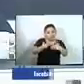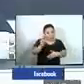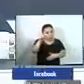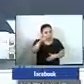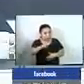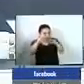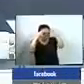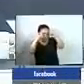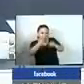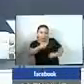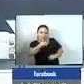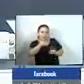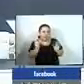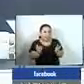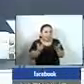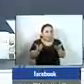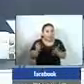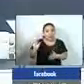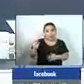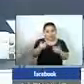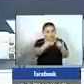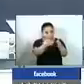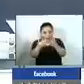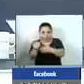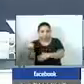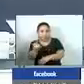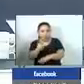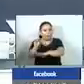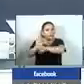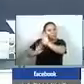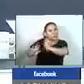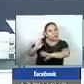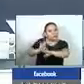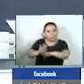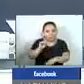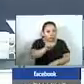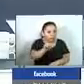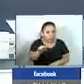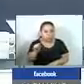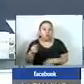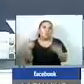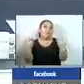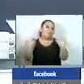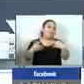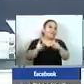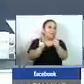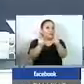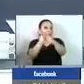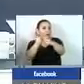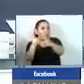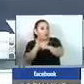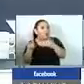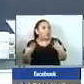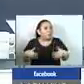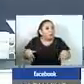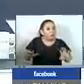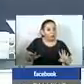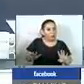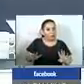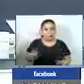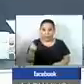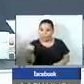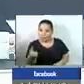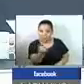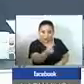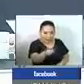Noticiero Hecho le presentamos las historias de varias personas y rubros que se han transformado y adaptado a la nueva normalidad de salvadoreños que a